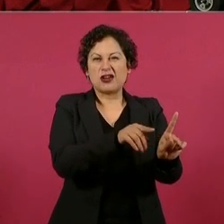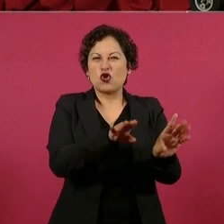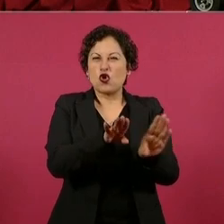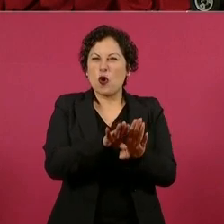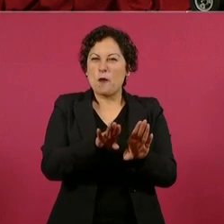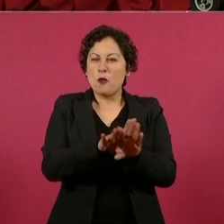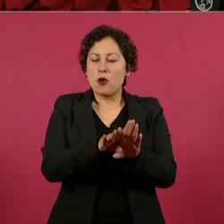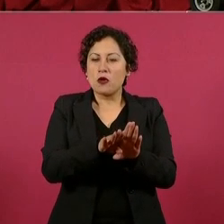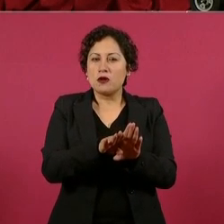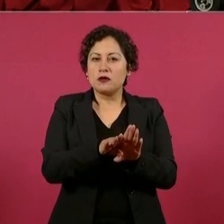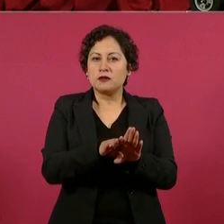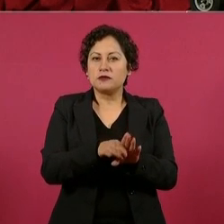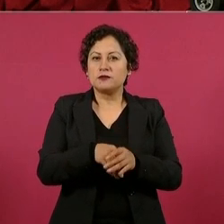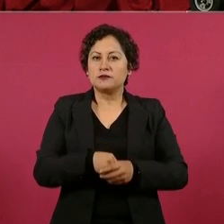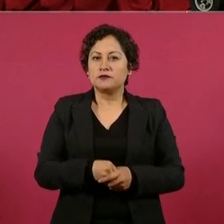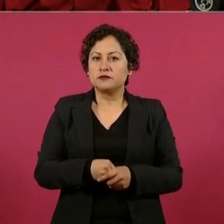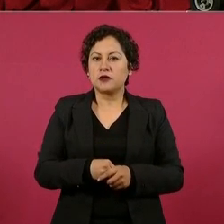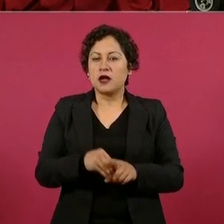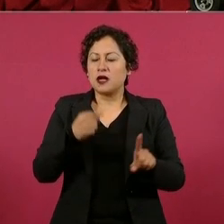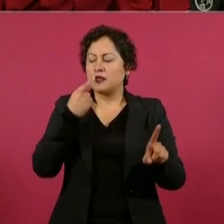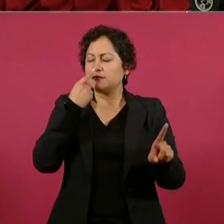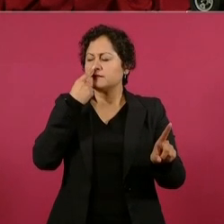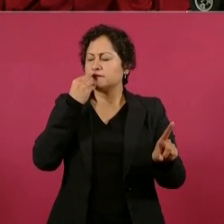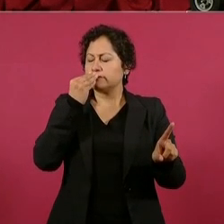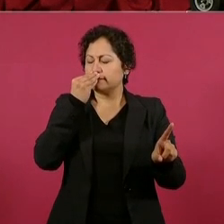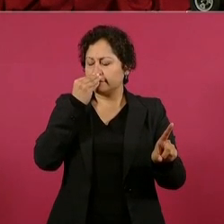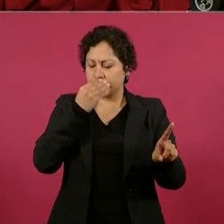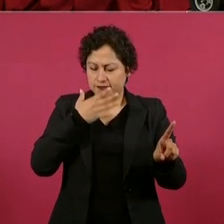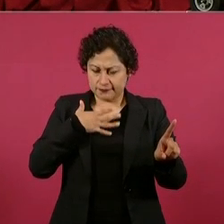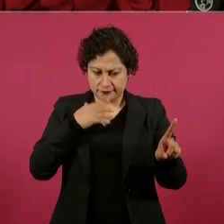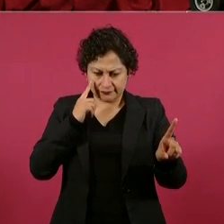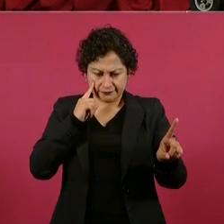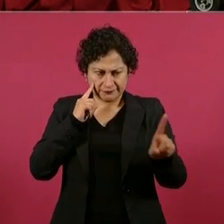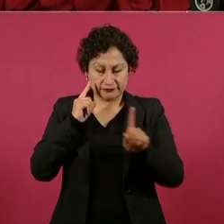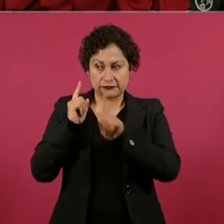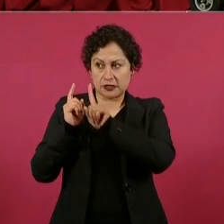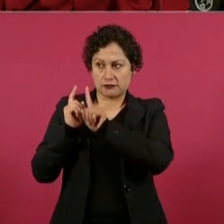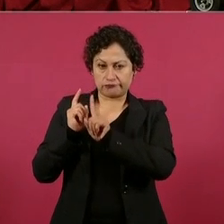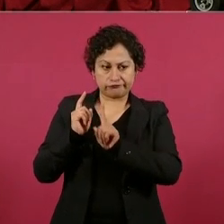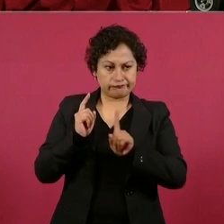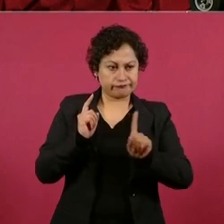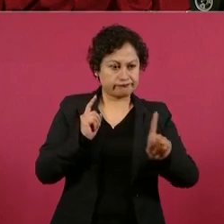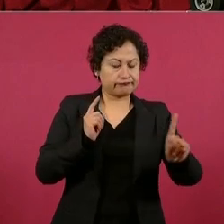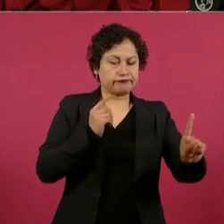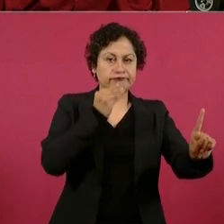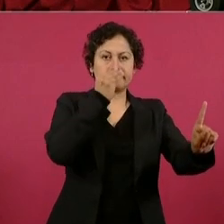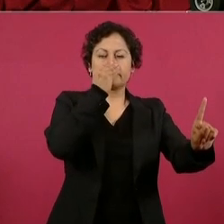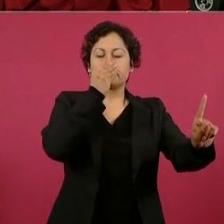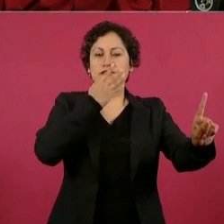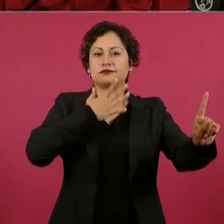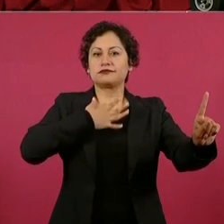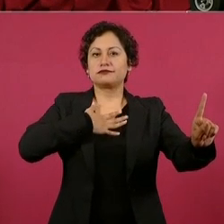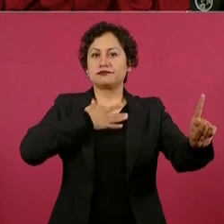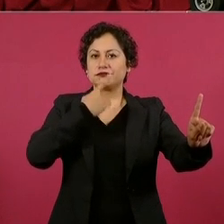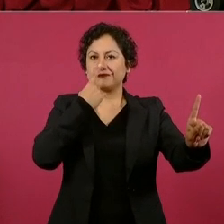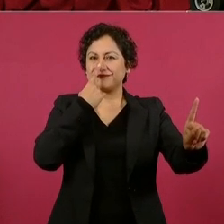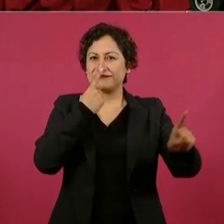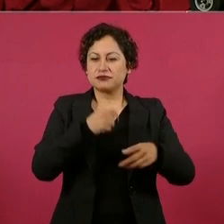de un aroma y de un perfume, una